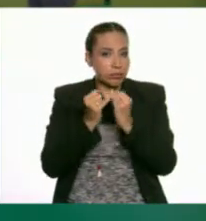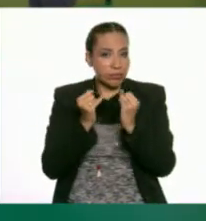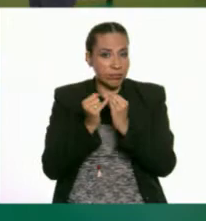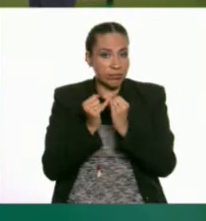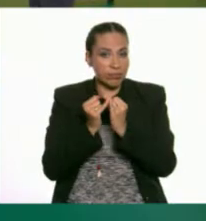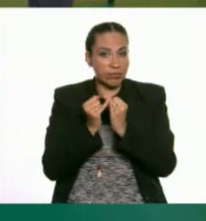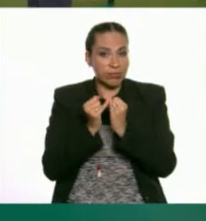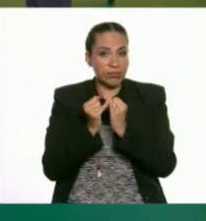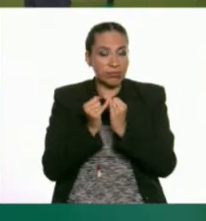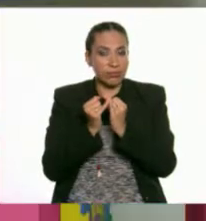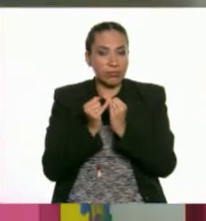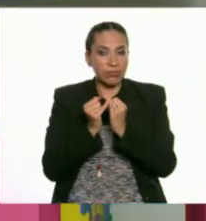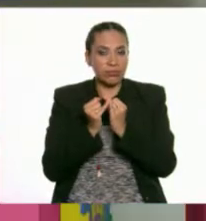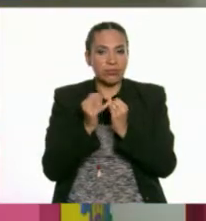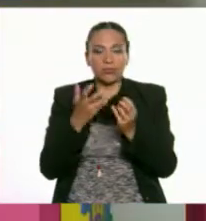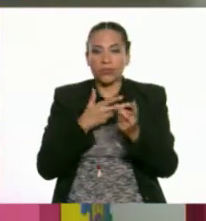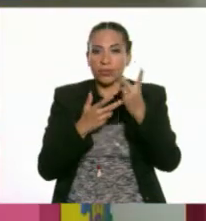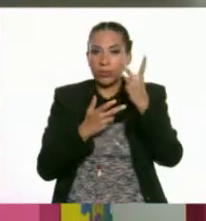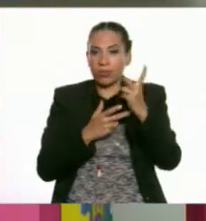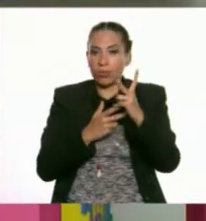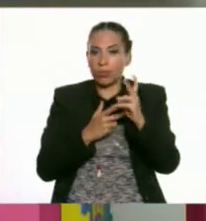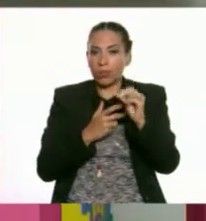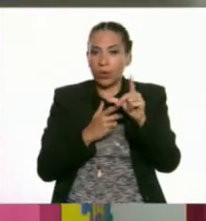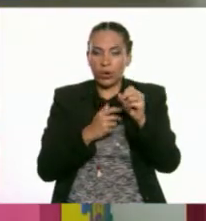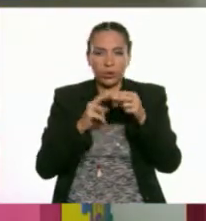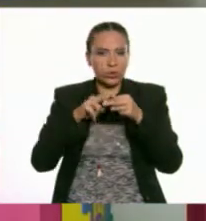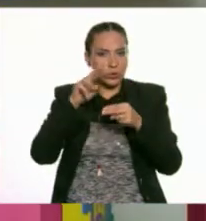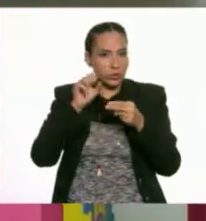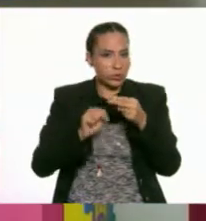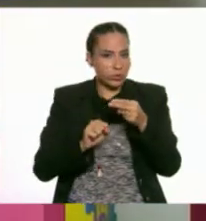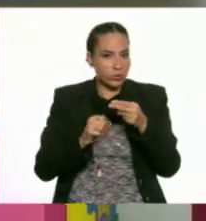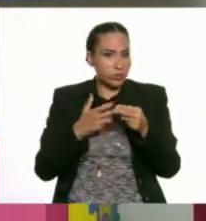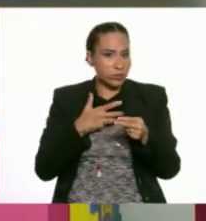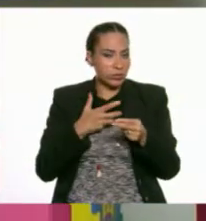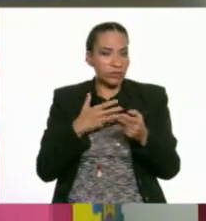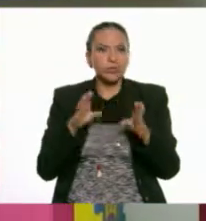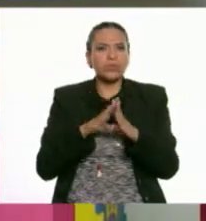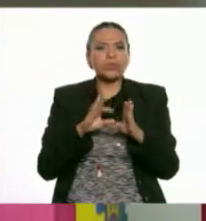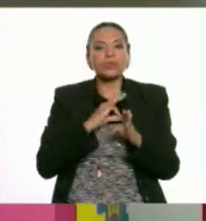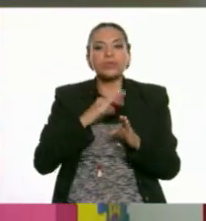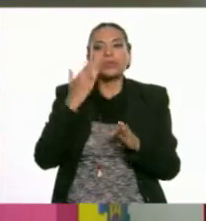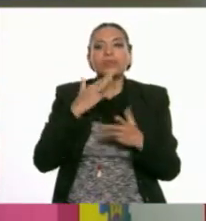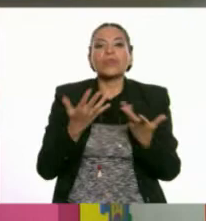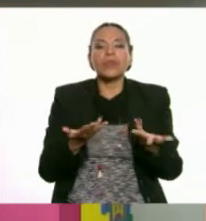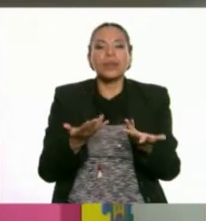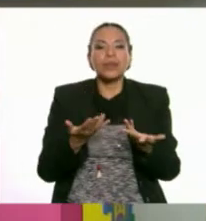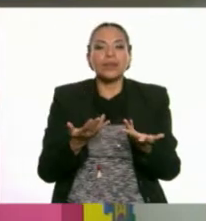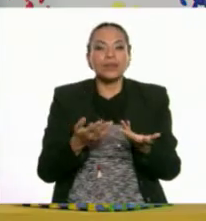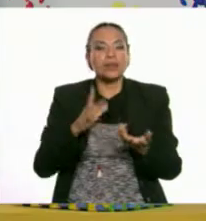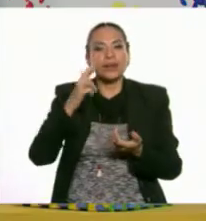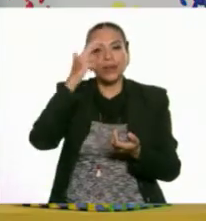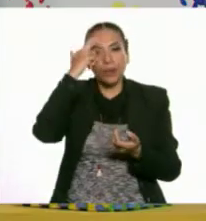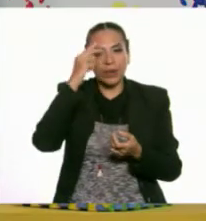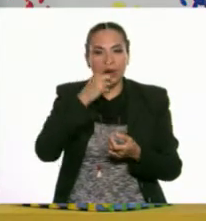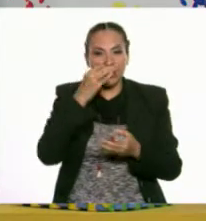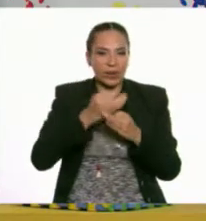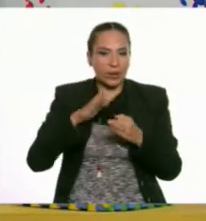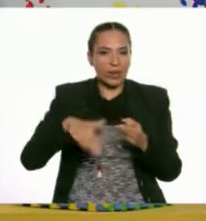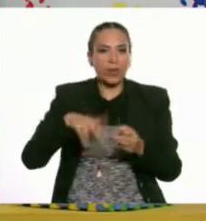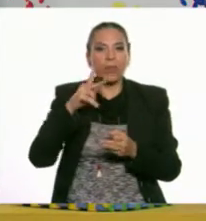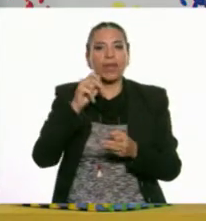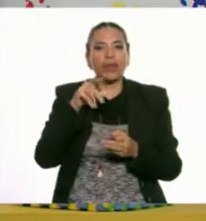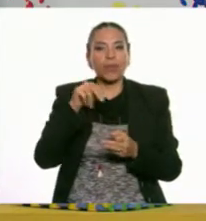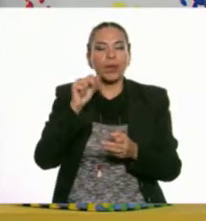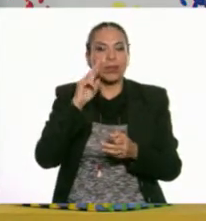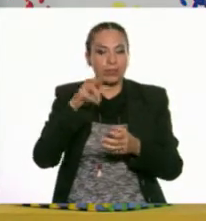mismo? ¿Tendrán dos polos? ¿Tendrán dos polos? ¿Cómo lo podemos saber? Sí. Recuerda lo que nos dijo Paloma cuando